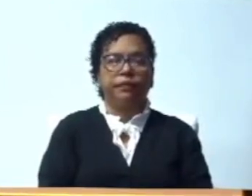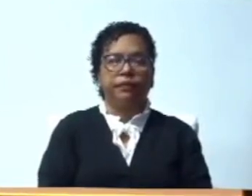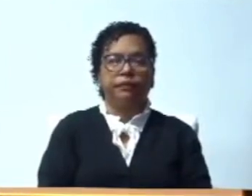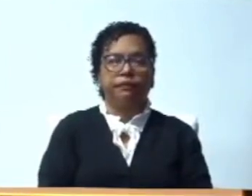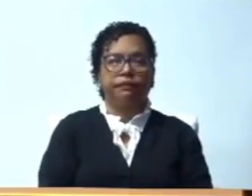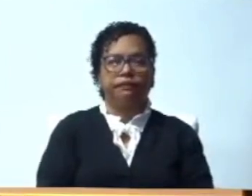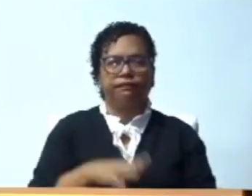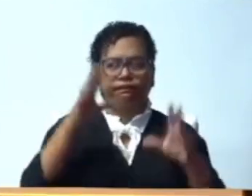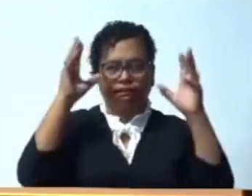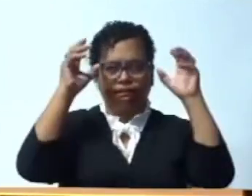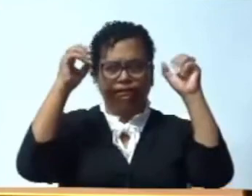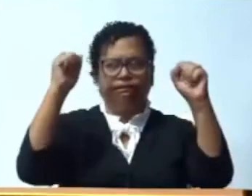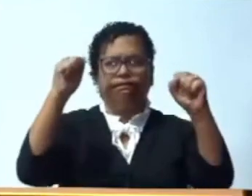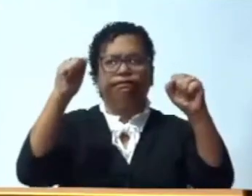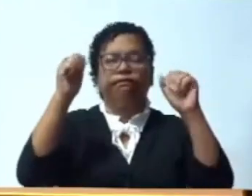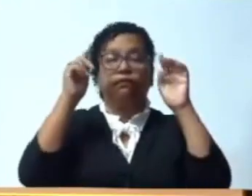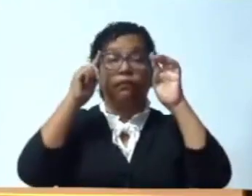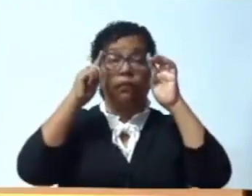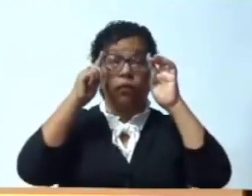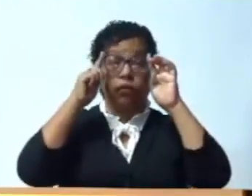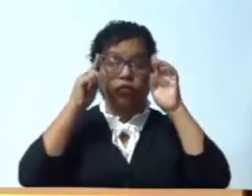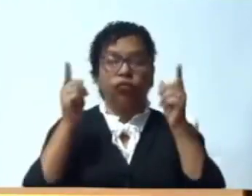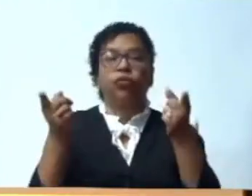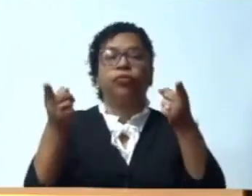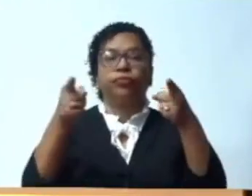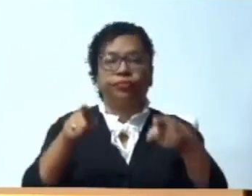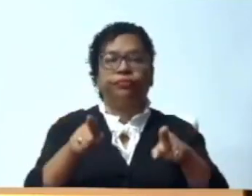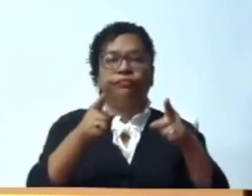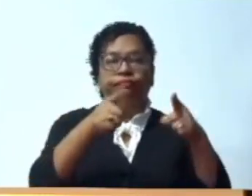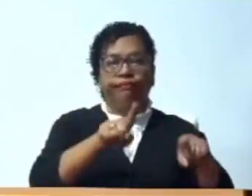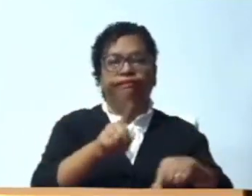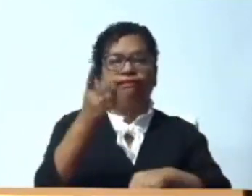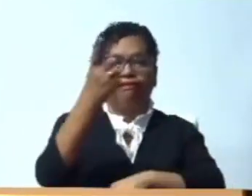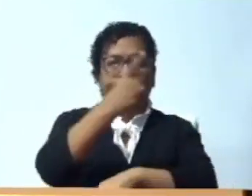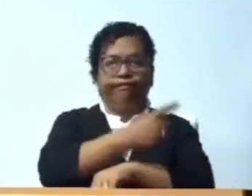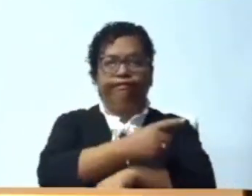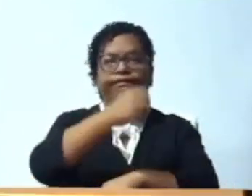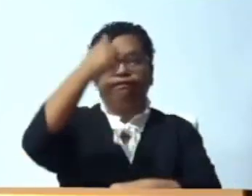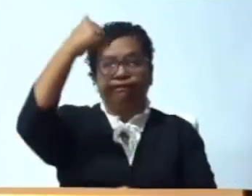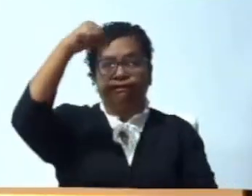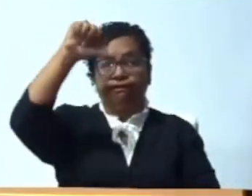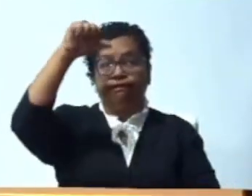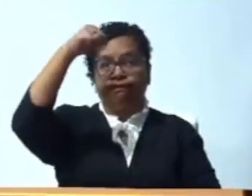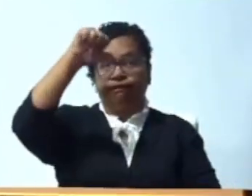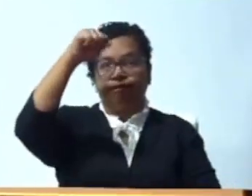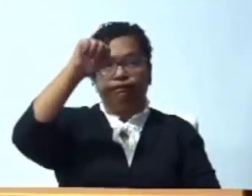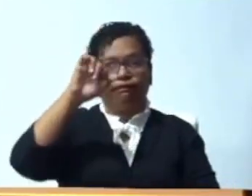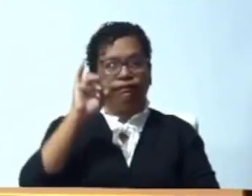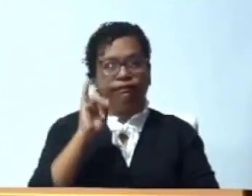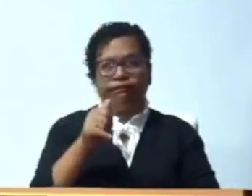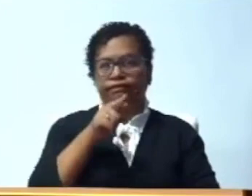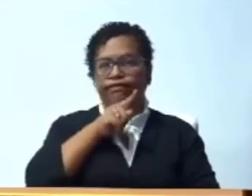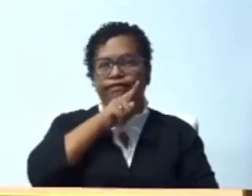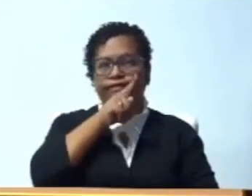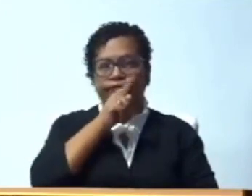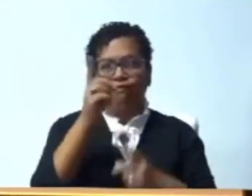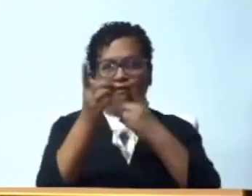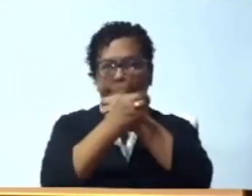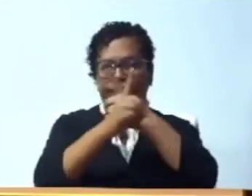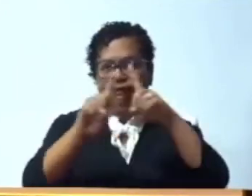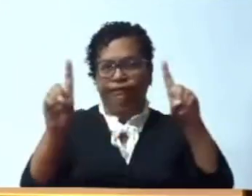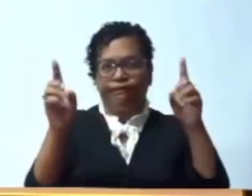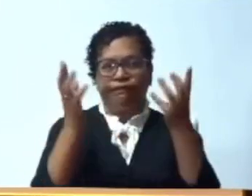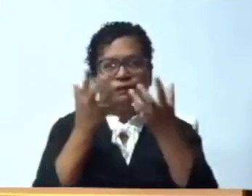que lleva una mancha el sistema democrático de la República Dominicana porque ese